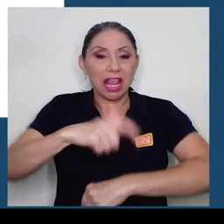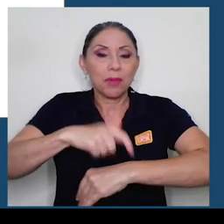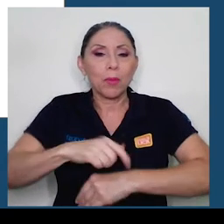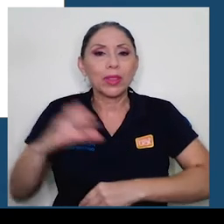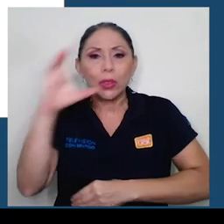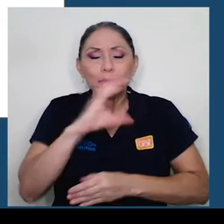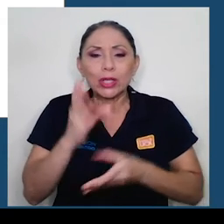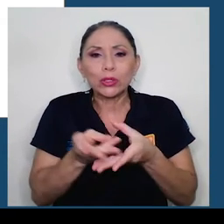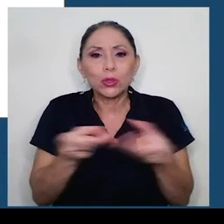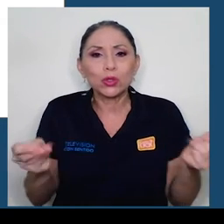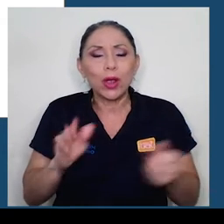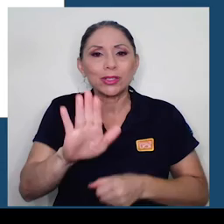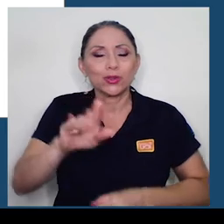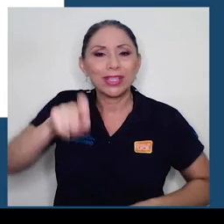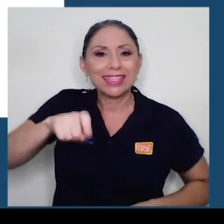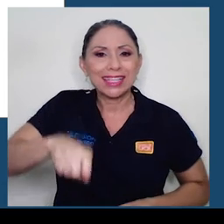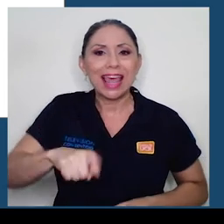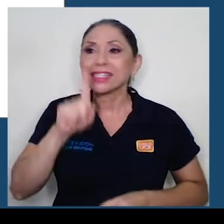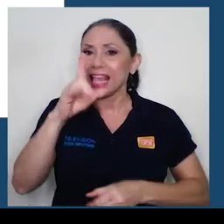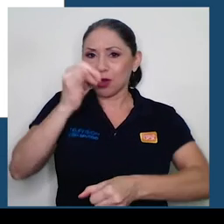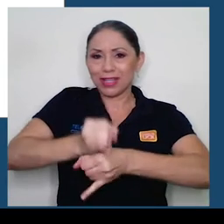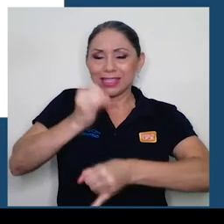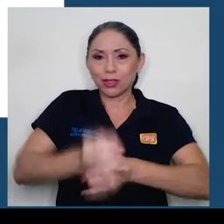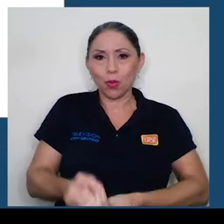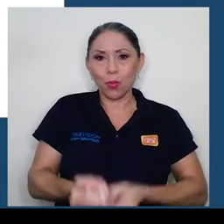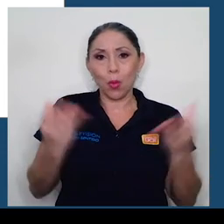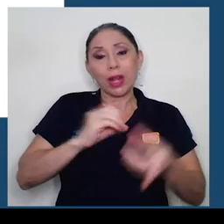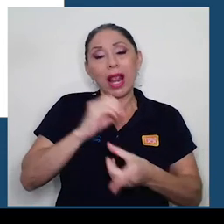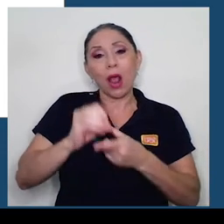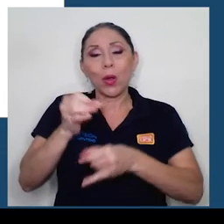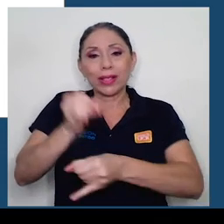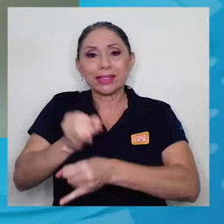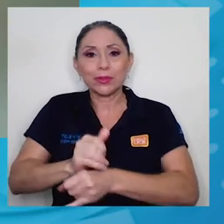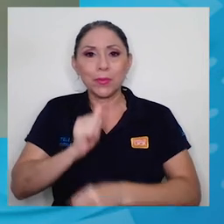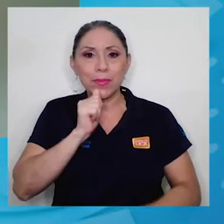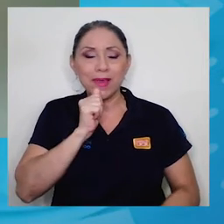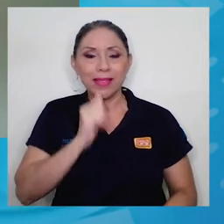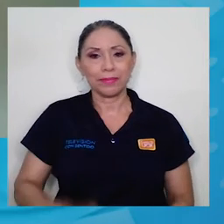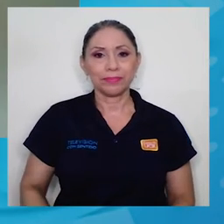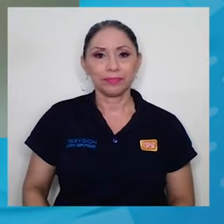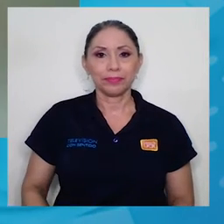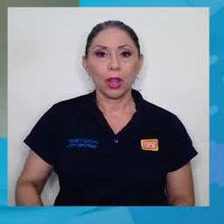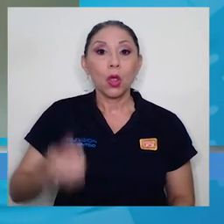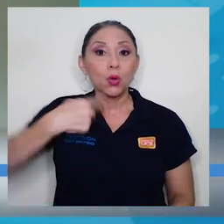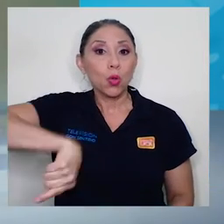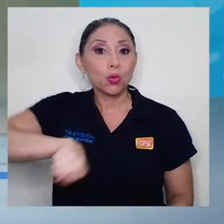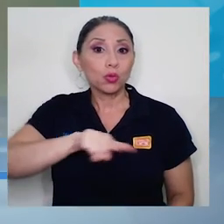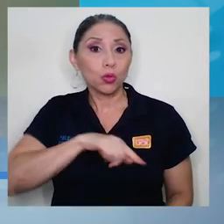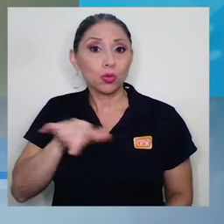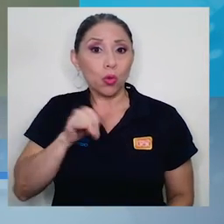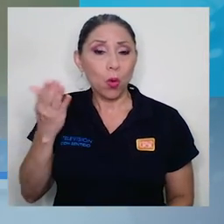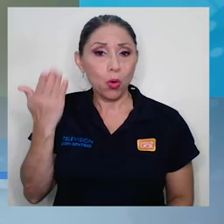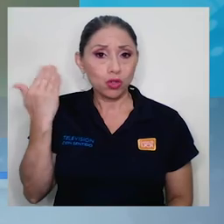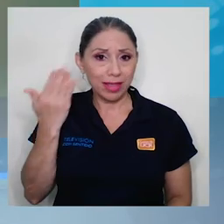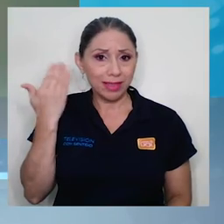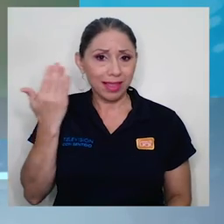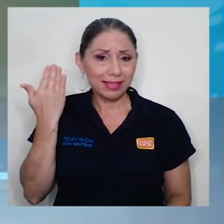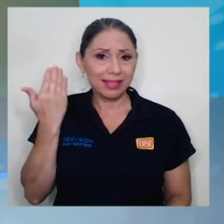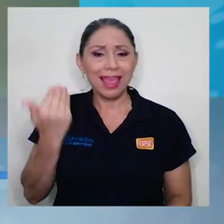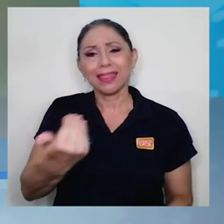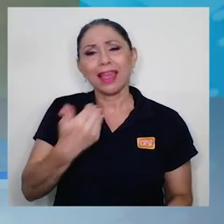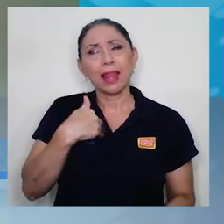solución a sus necesidades en una institución pública o privada. Nosotros como oyentes tenemos